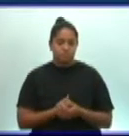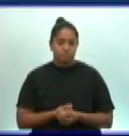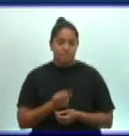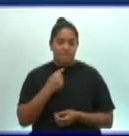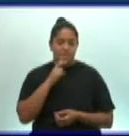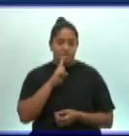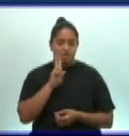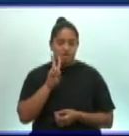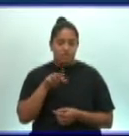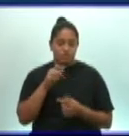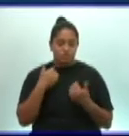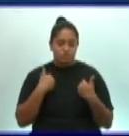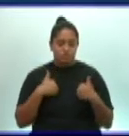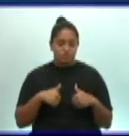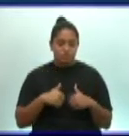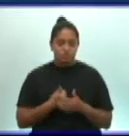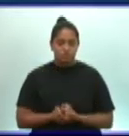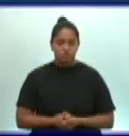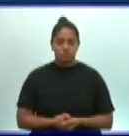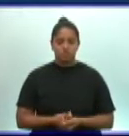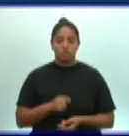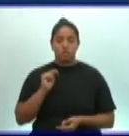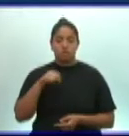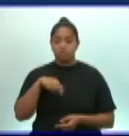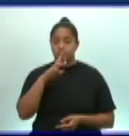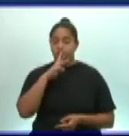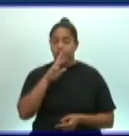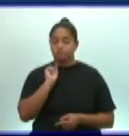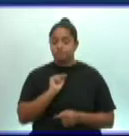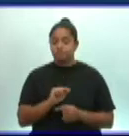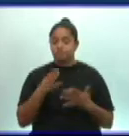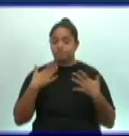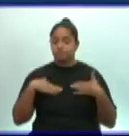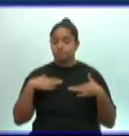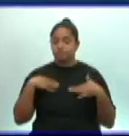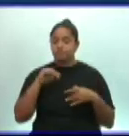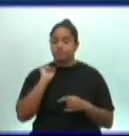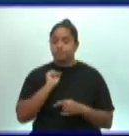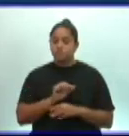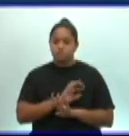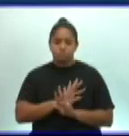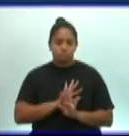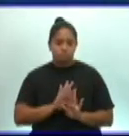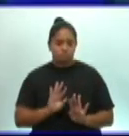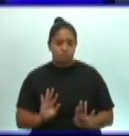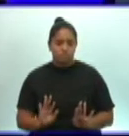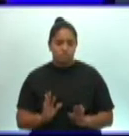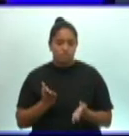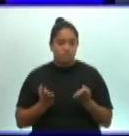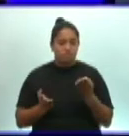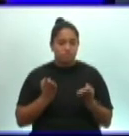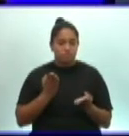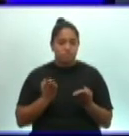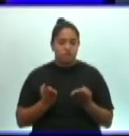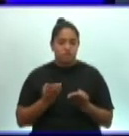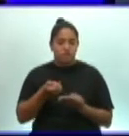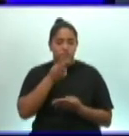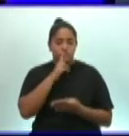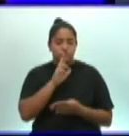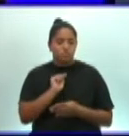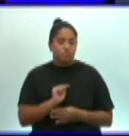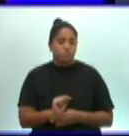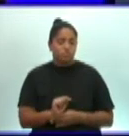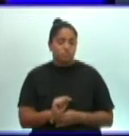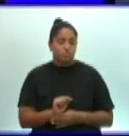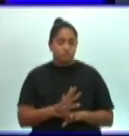autoevaluación. Entonces, con estas respuestas, espero que ustedes hayan comparado sus resultados con